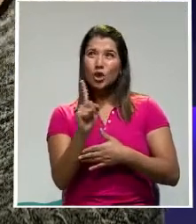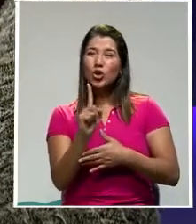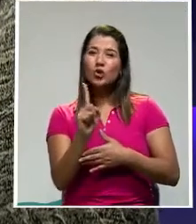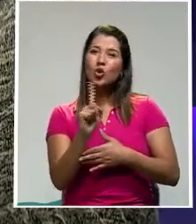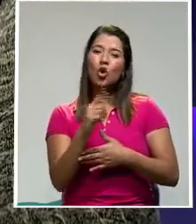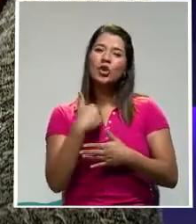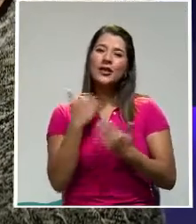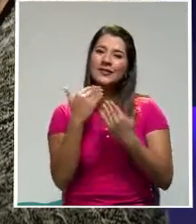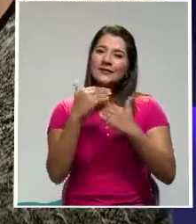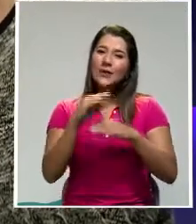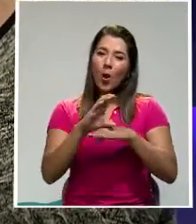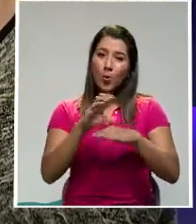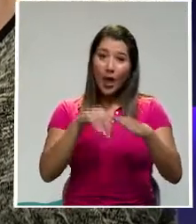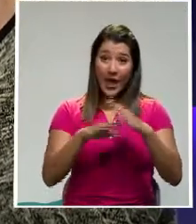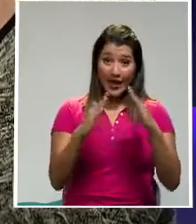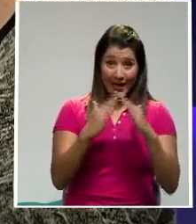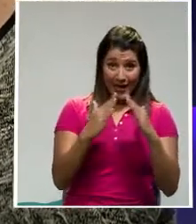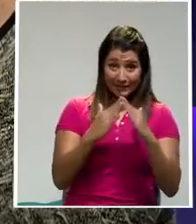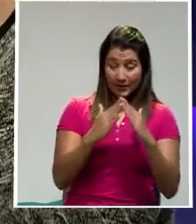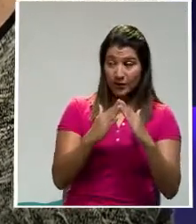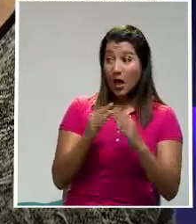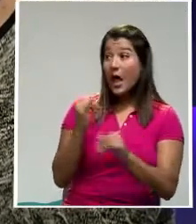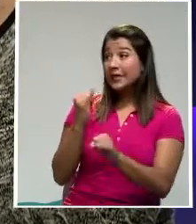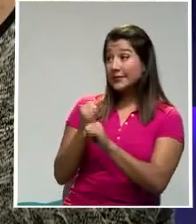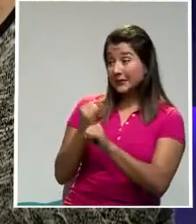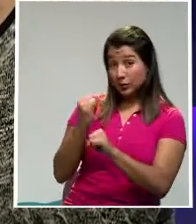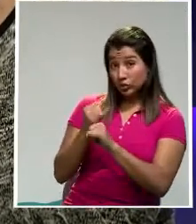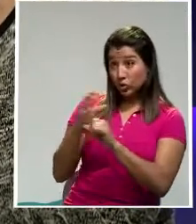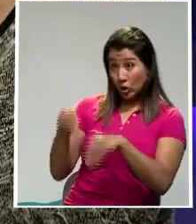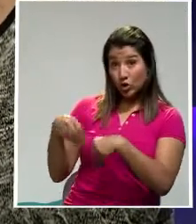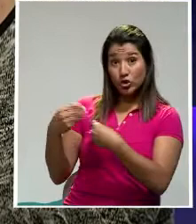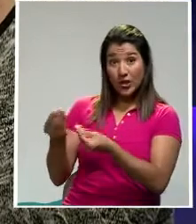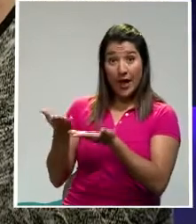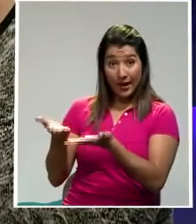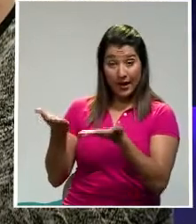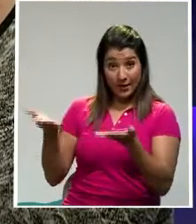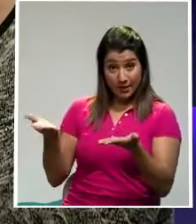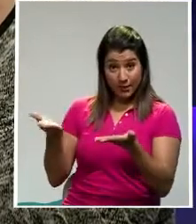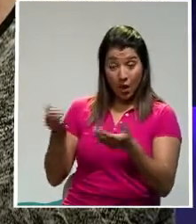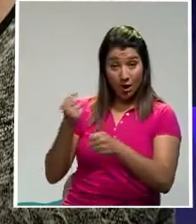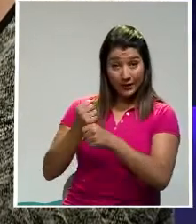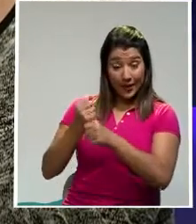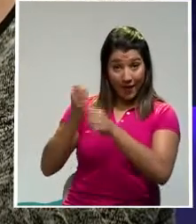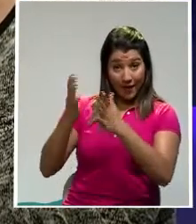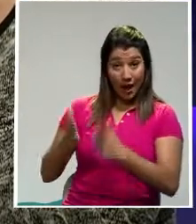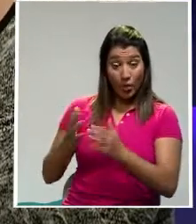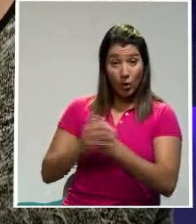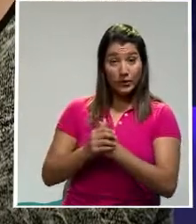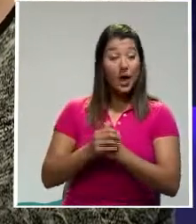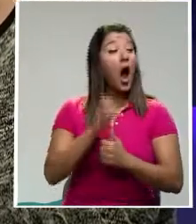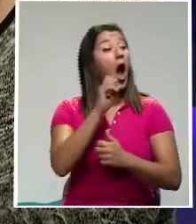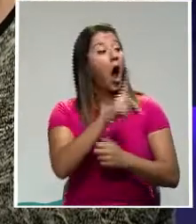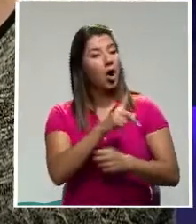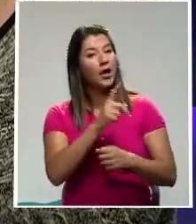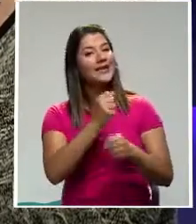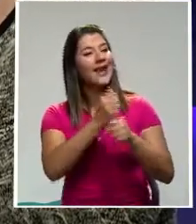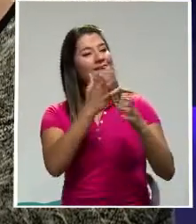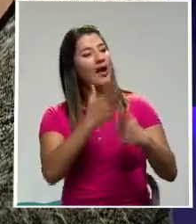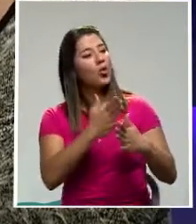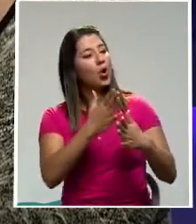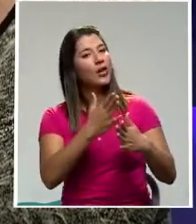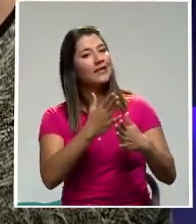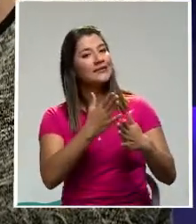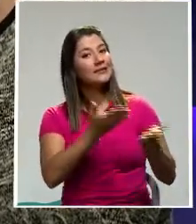La institución, de hecho, provee del equipo a los funcionarios. Ok, el funcionario se lleva su equipo.